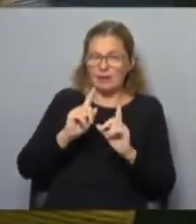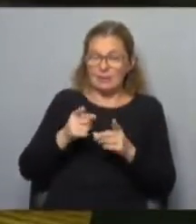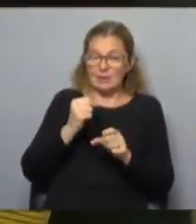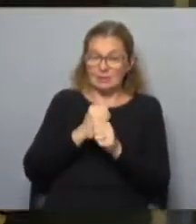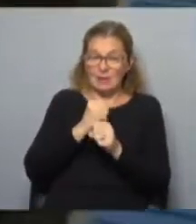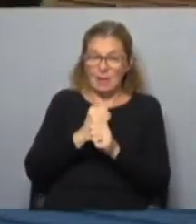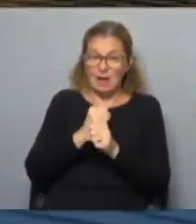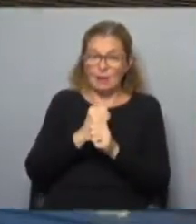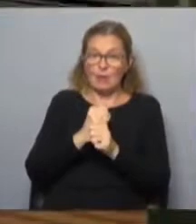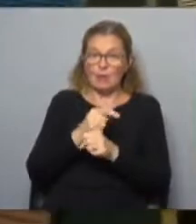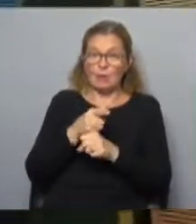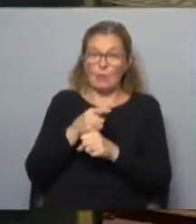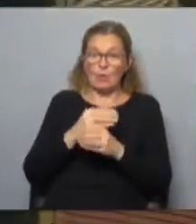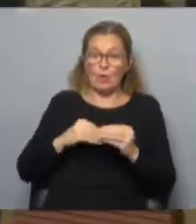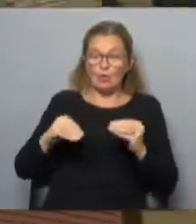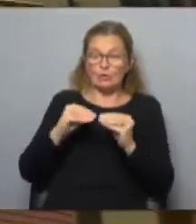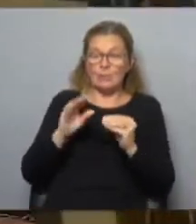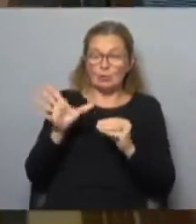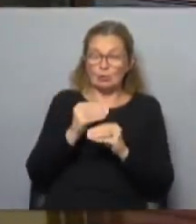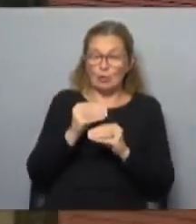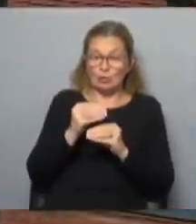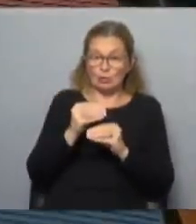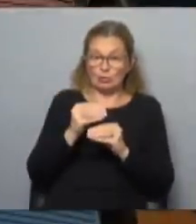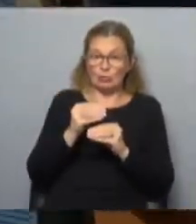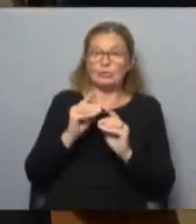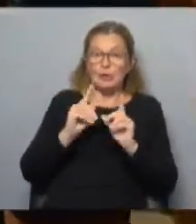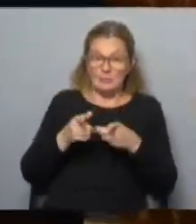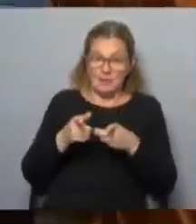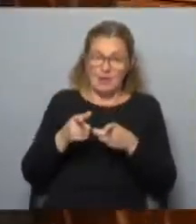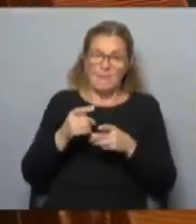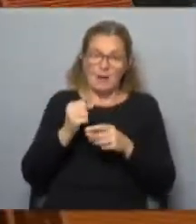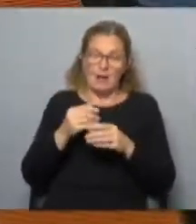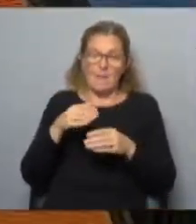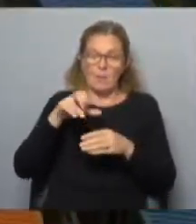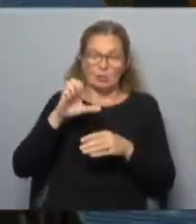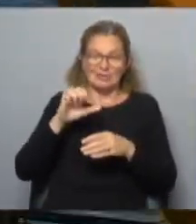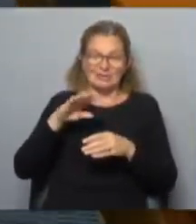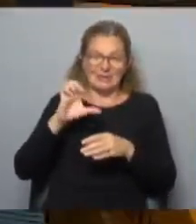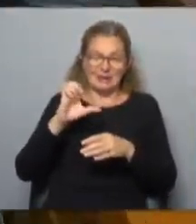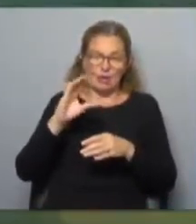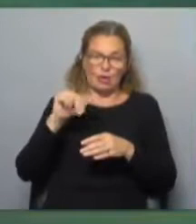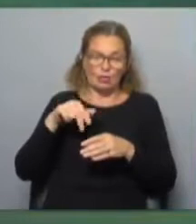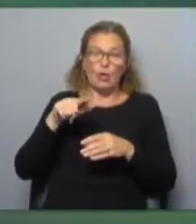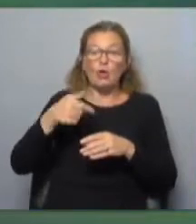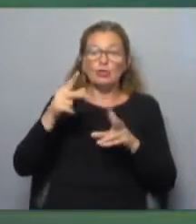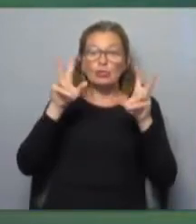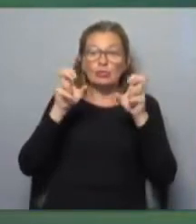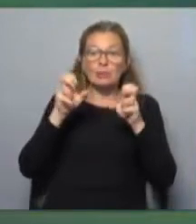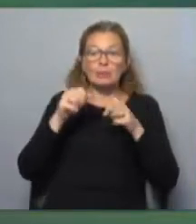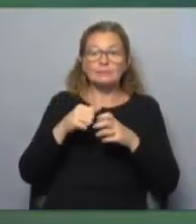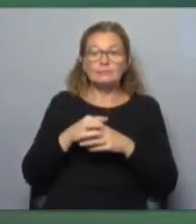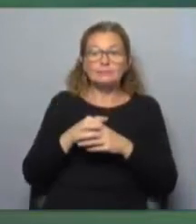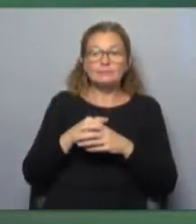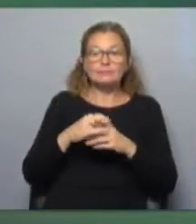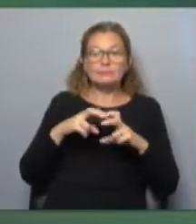estaría en riesgo contamos al resto de quienes trabajan directa e indirectamente para Montecón. Bien, seguimos con otros temas. Seguimos a más, Nati.